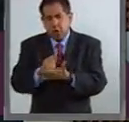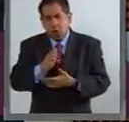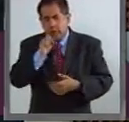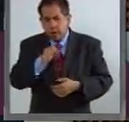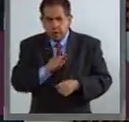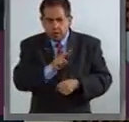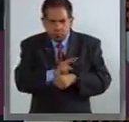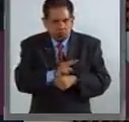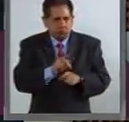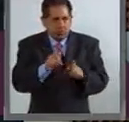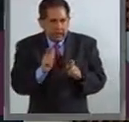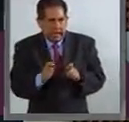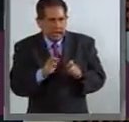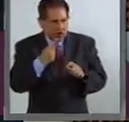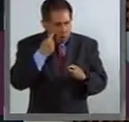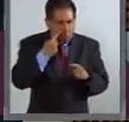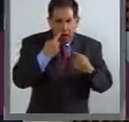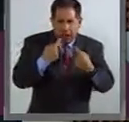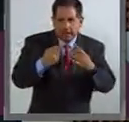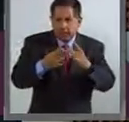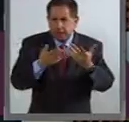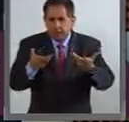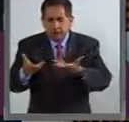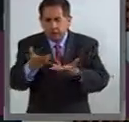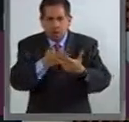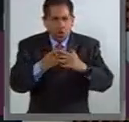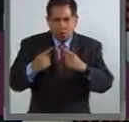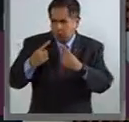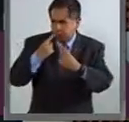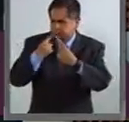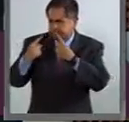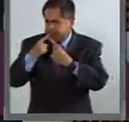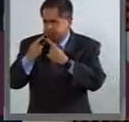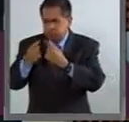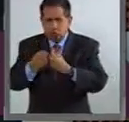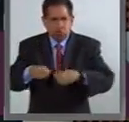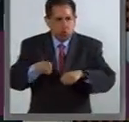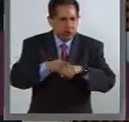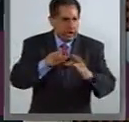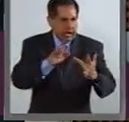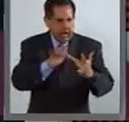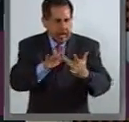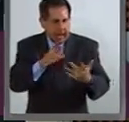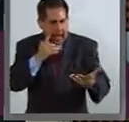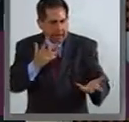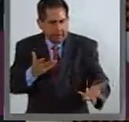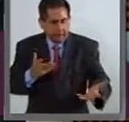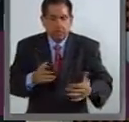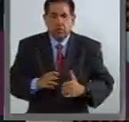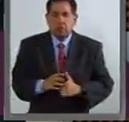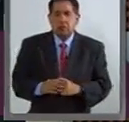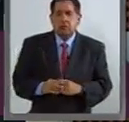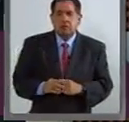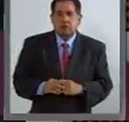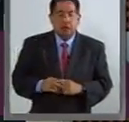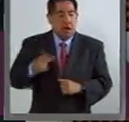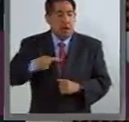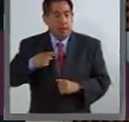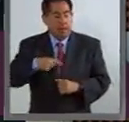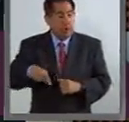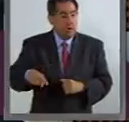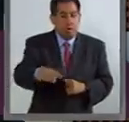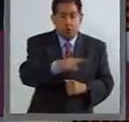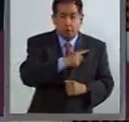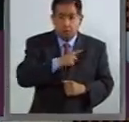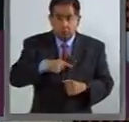fiscalizar y también apostarle fuerte a la gestión social. y para que los ciudadanos, porque tenemos que